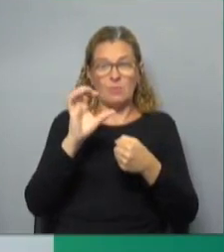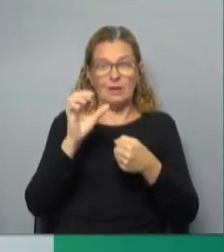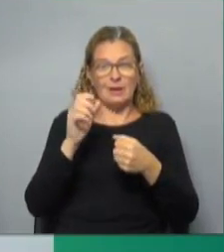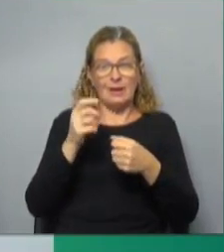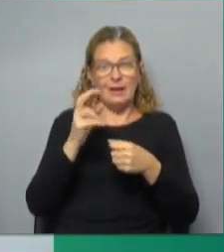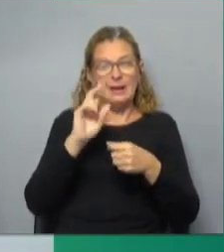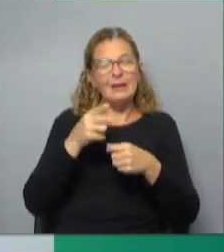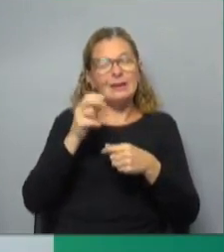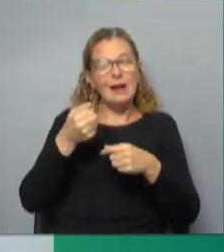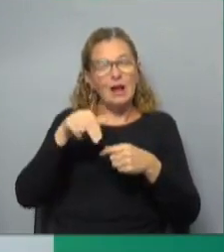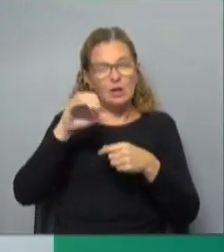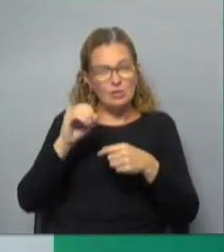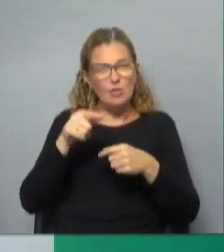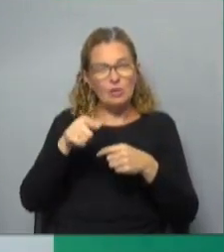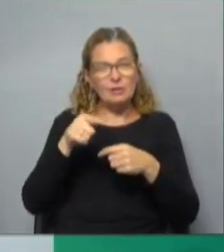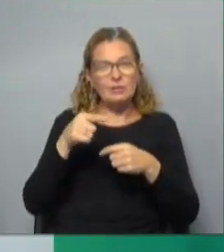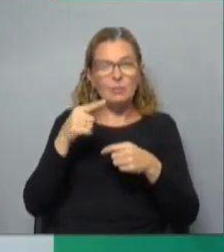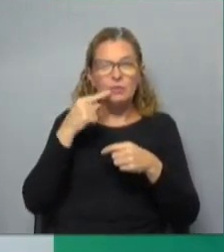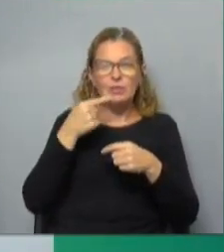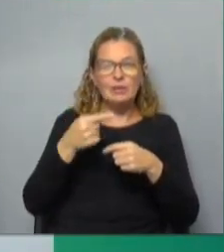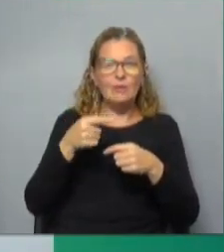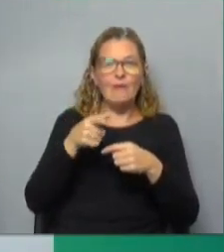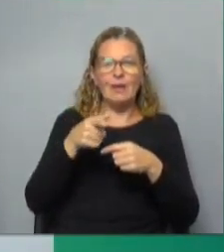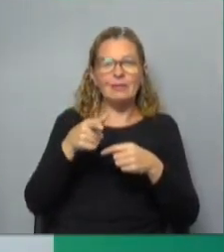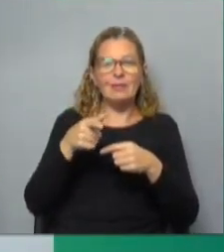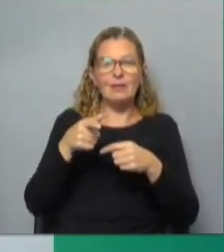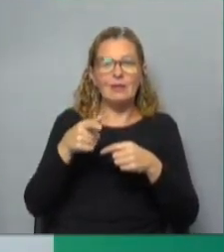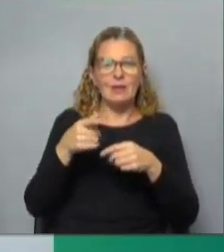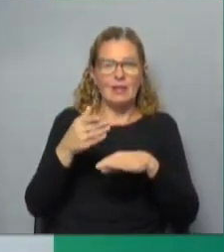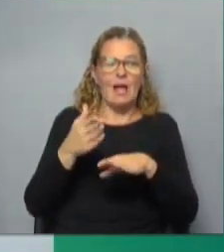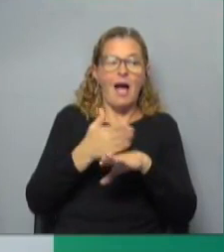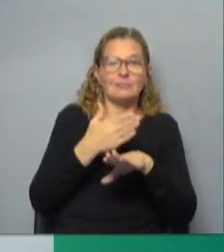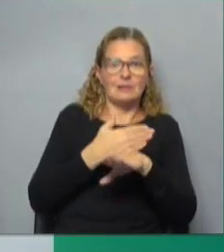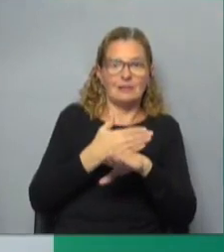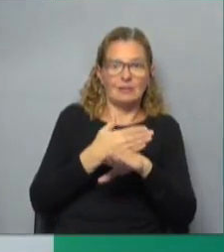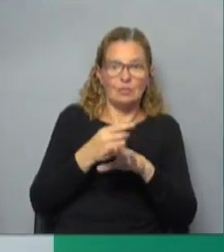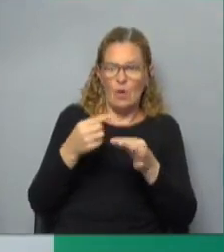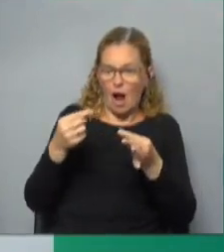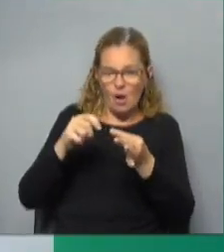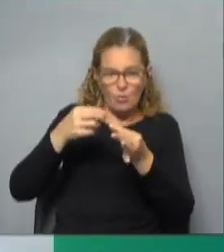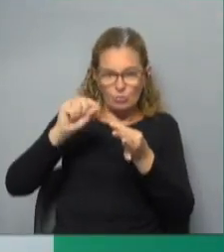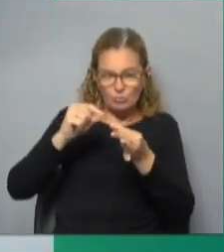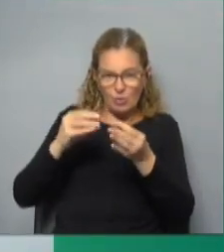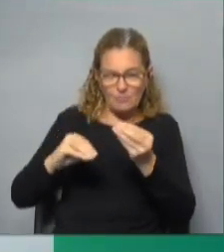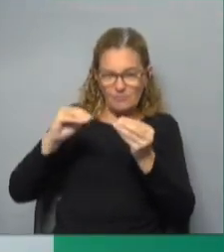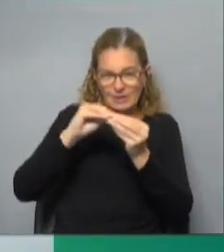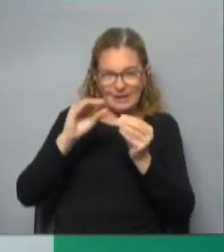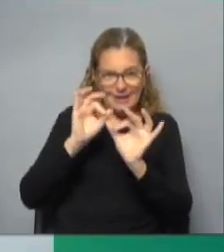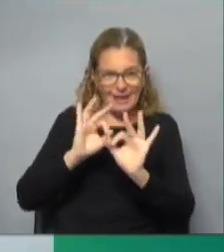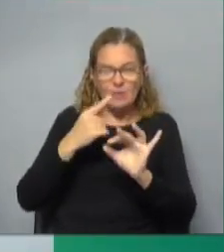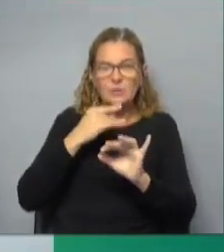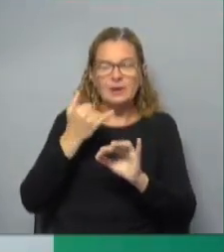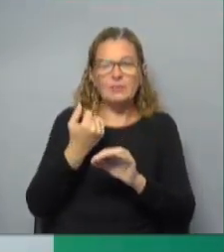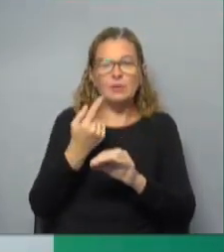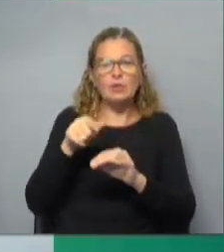sabe a dónde le interesa con una referencia y la concepción como productores el post zafra que que no hay juntos absolutamente nada por ponerte un ejemplo otra